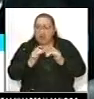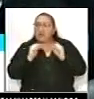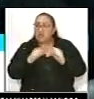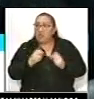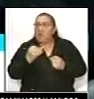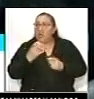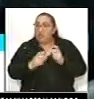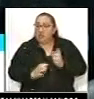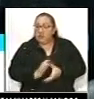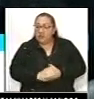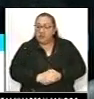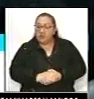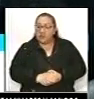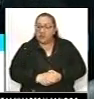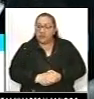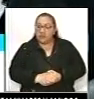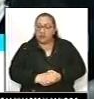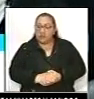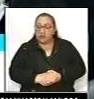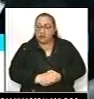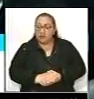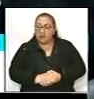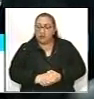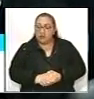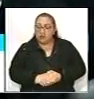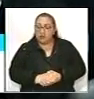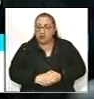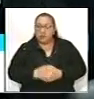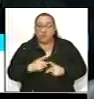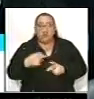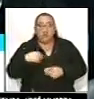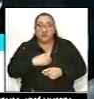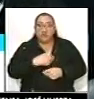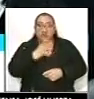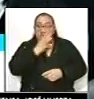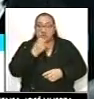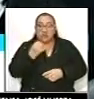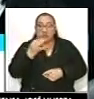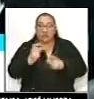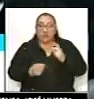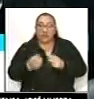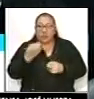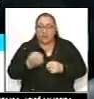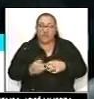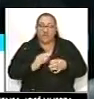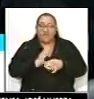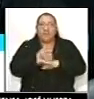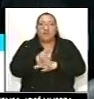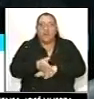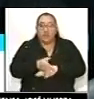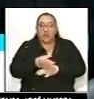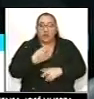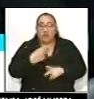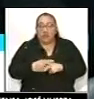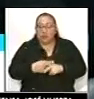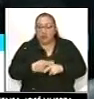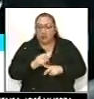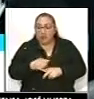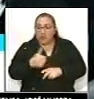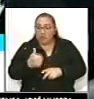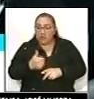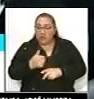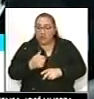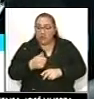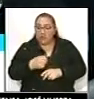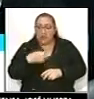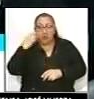cuántas personas han recibido las becas. No sabemos cuántas personas han entrado por las otras